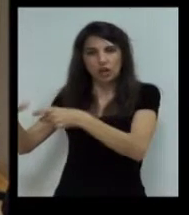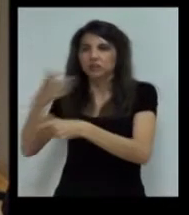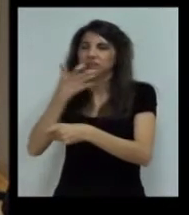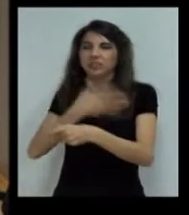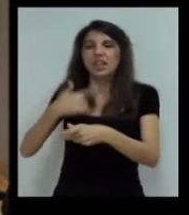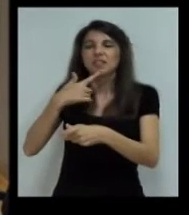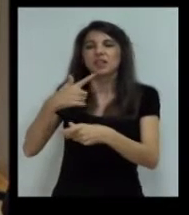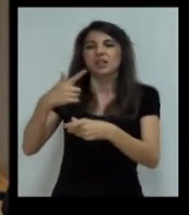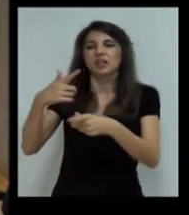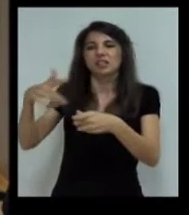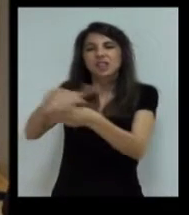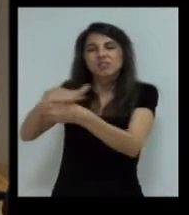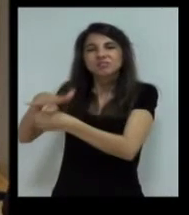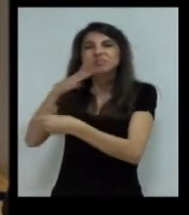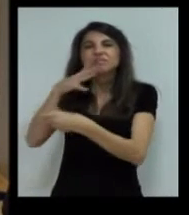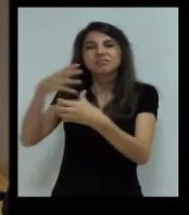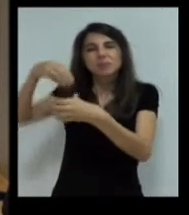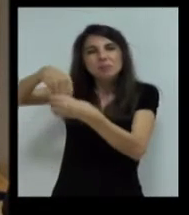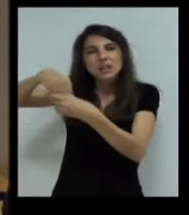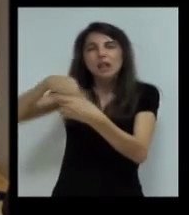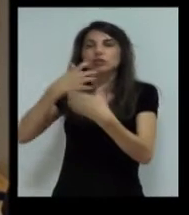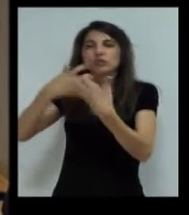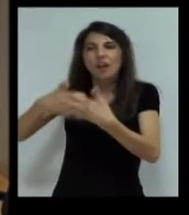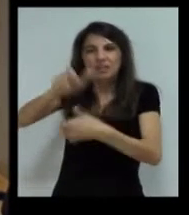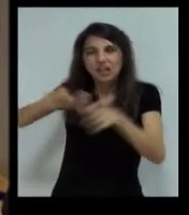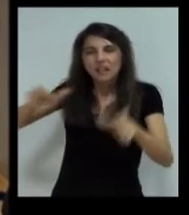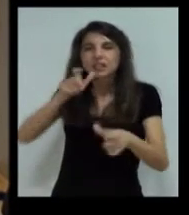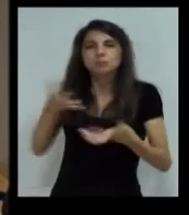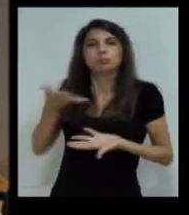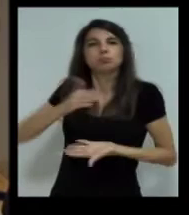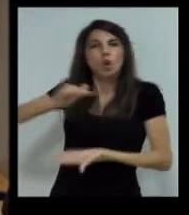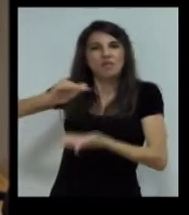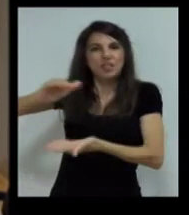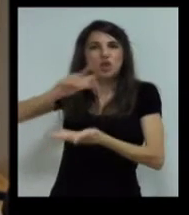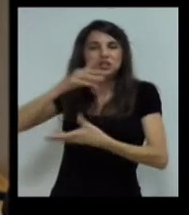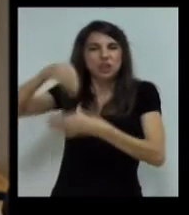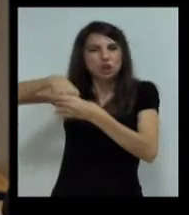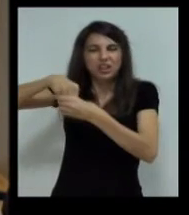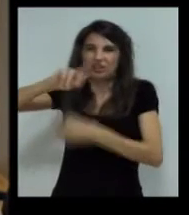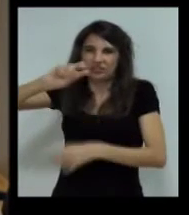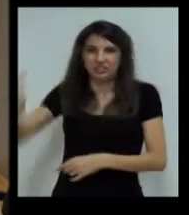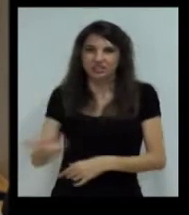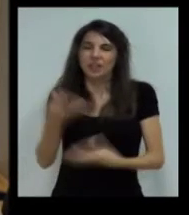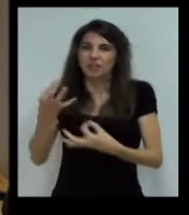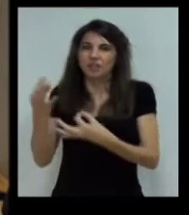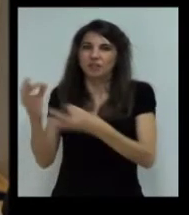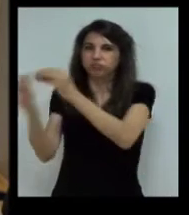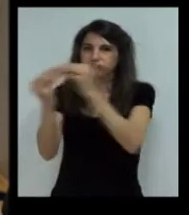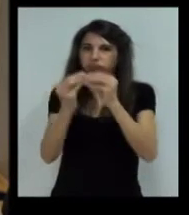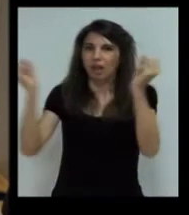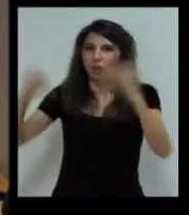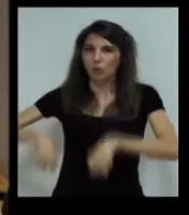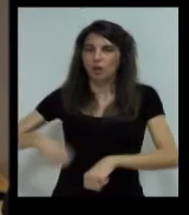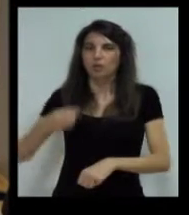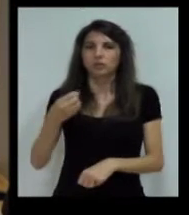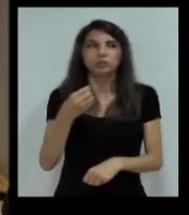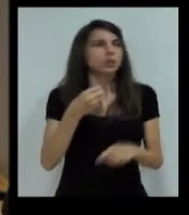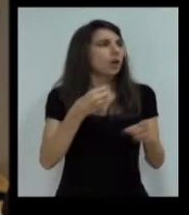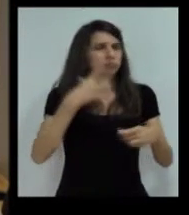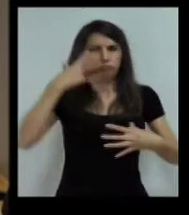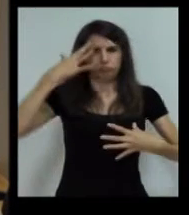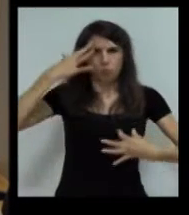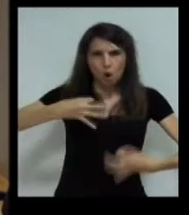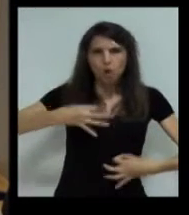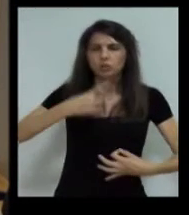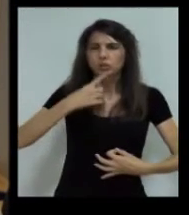implicados, fabricantes, proveedores de contenidos. Hay a veces, esto es muy lógico, ¿no? Y es muy razonable, ¿no? Todo lo que se está diciendo